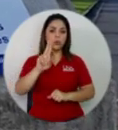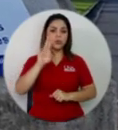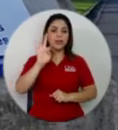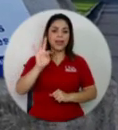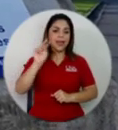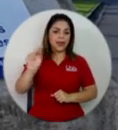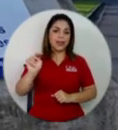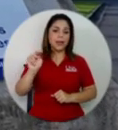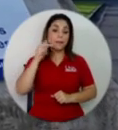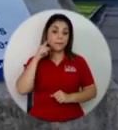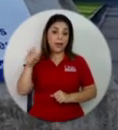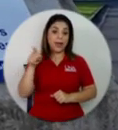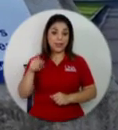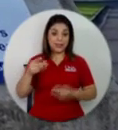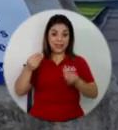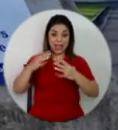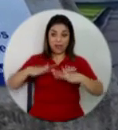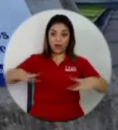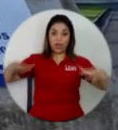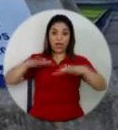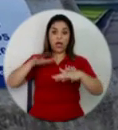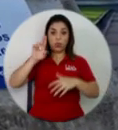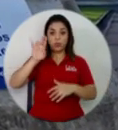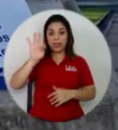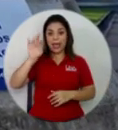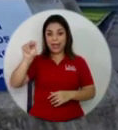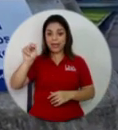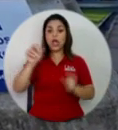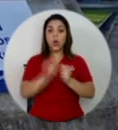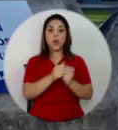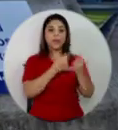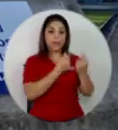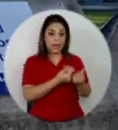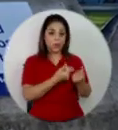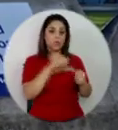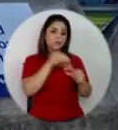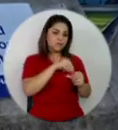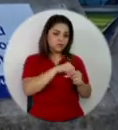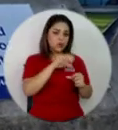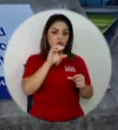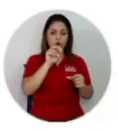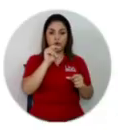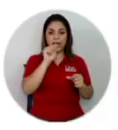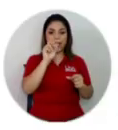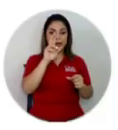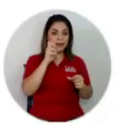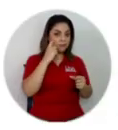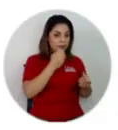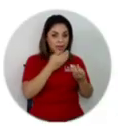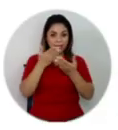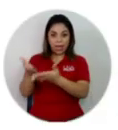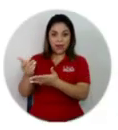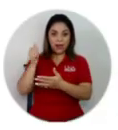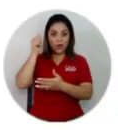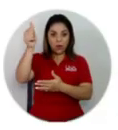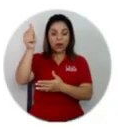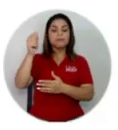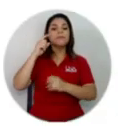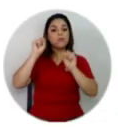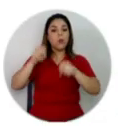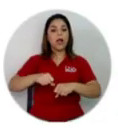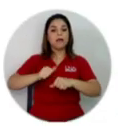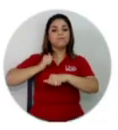UTN para que sea en los terrenos de la UTN donde con los recursos acumulados por CONARE para la sede interuniversitaria